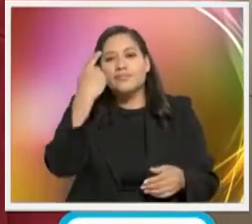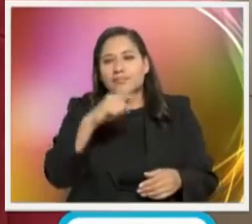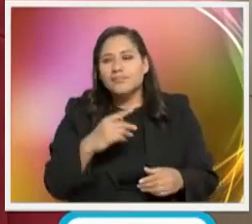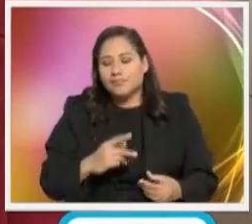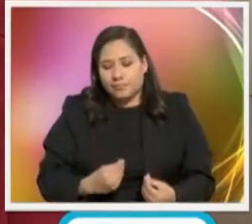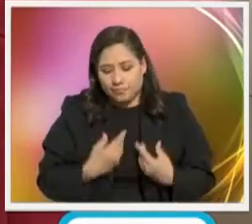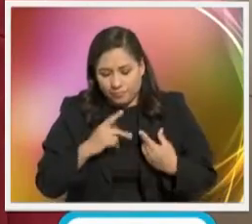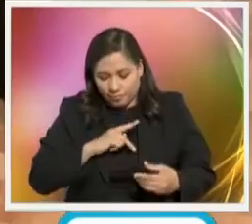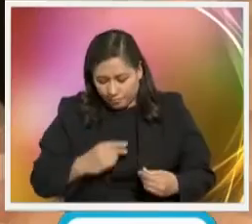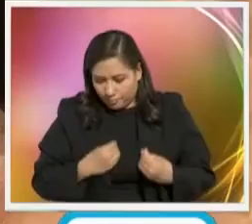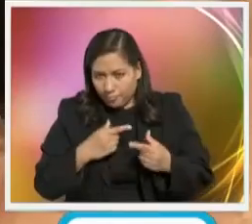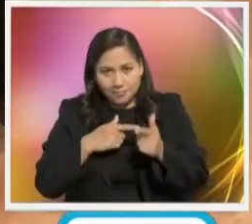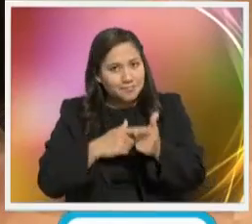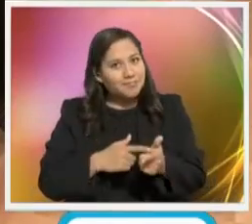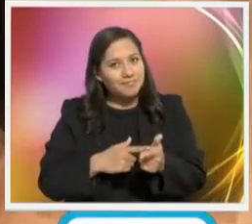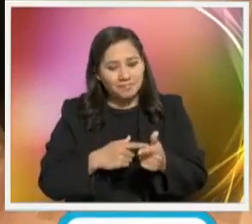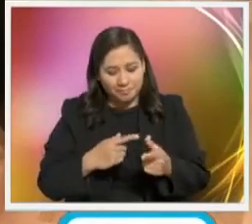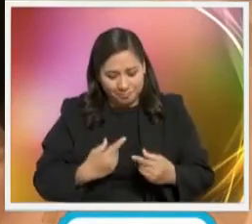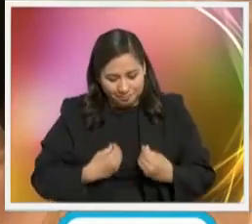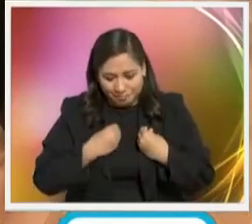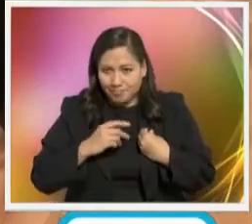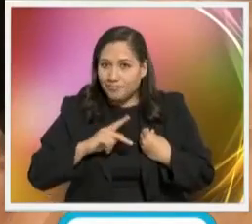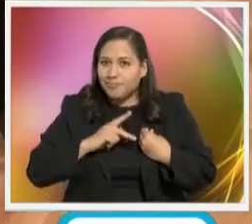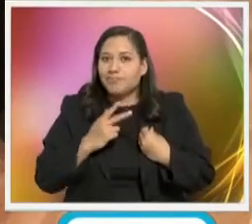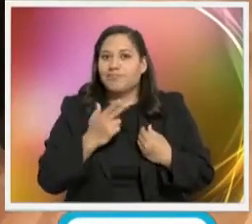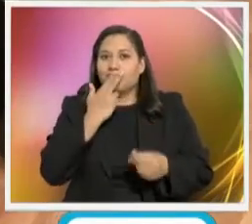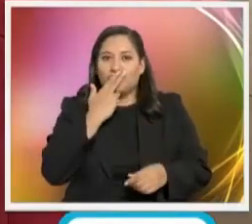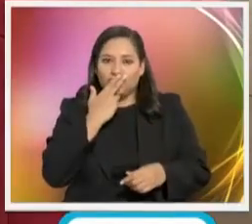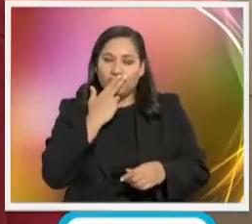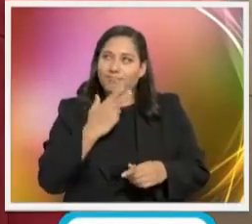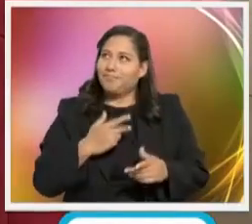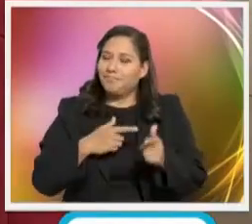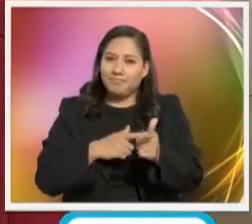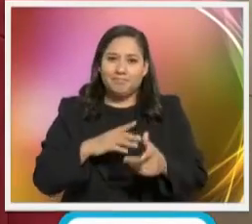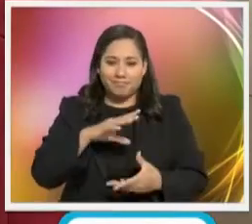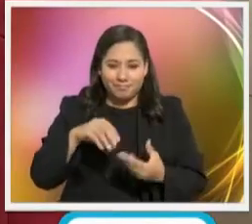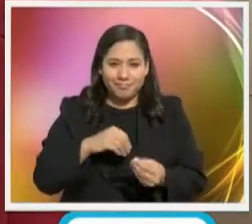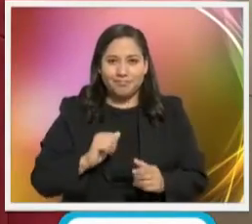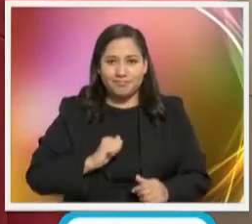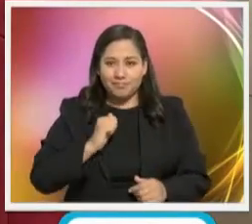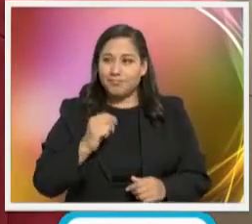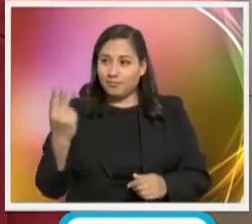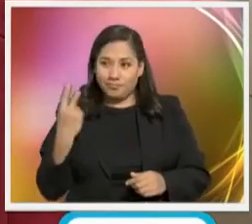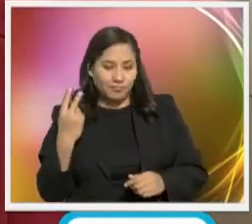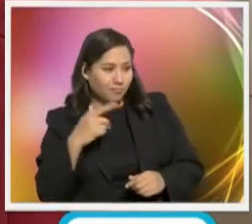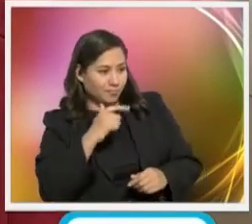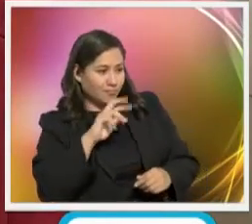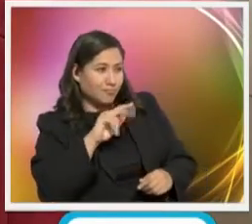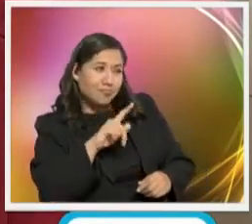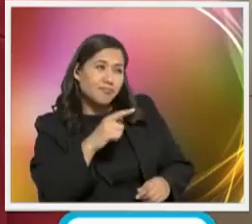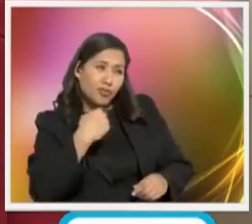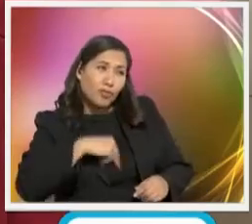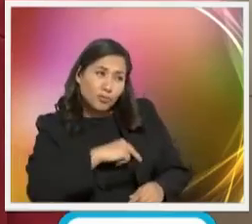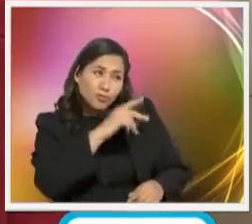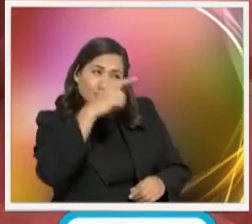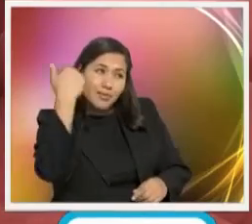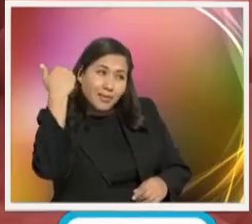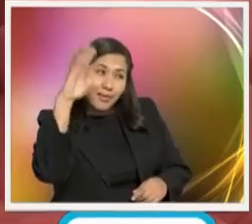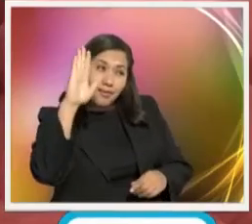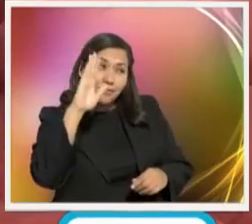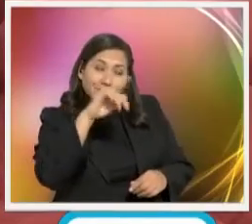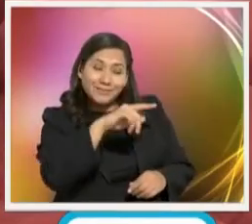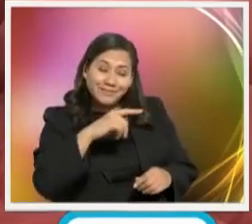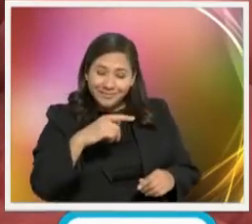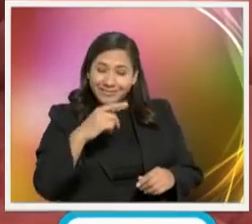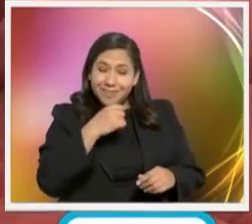tenemos ahora. Así es, Juan. Hay que aprovecharlo. Hay que sin duda. aprovecharlo y como decimos, pues tú y yo le vamos a decir a Gabriela, es que cuando nosotros teníamos esta edad, Íbamos juntos